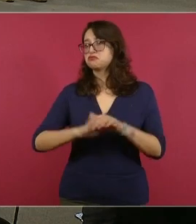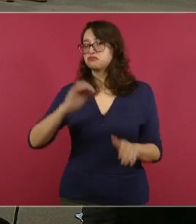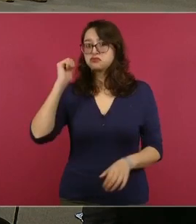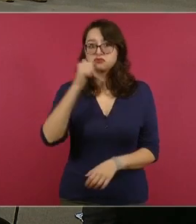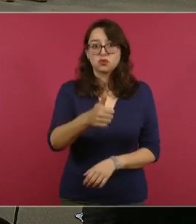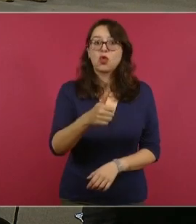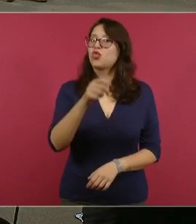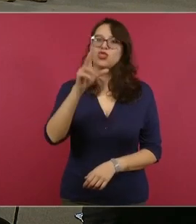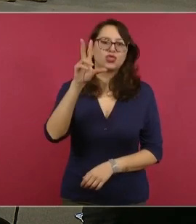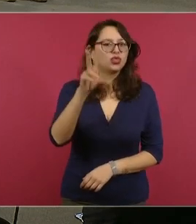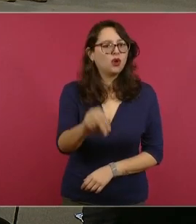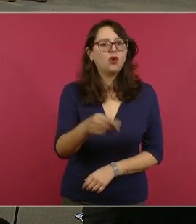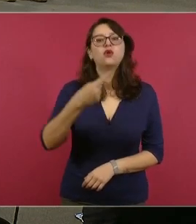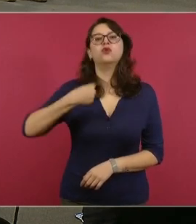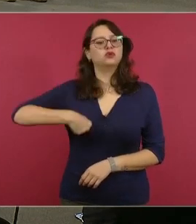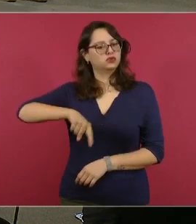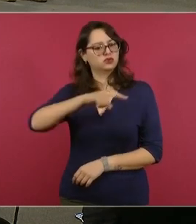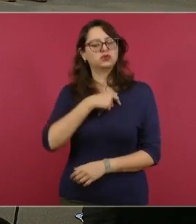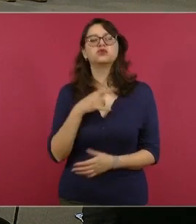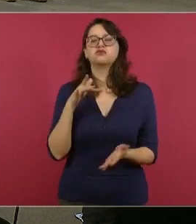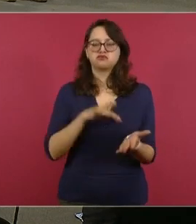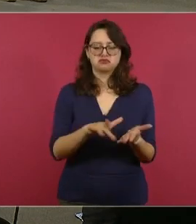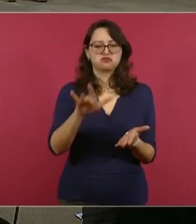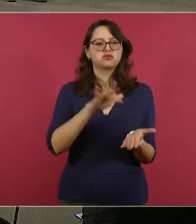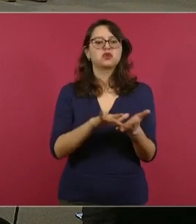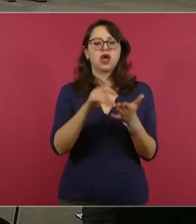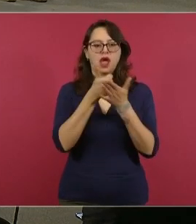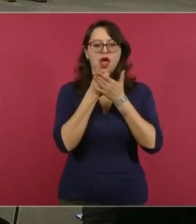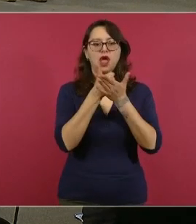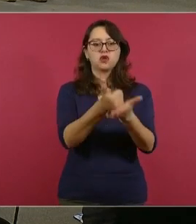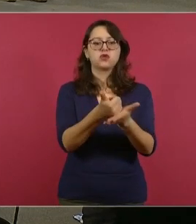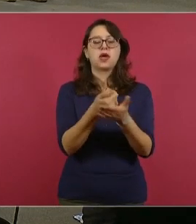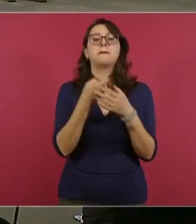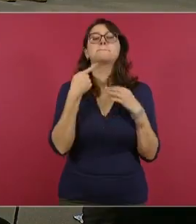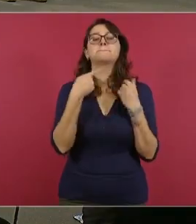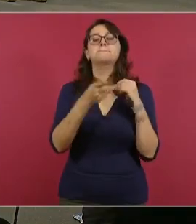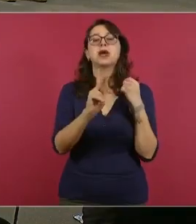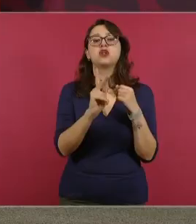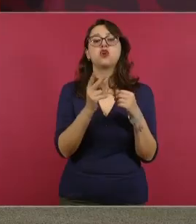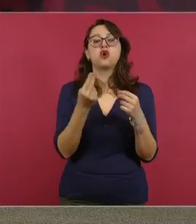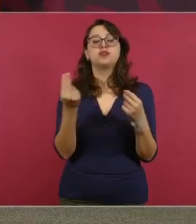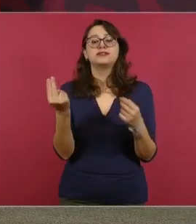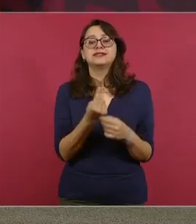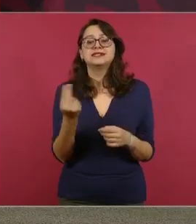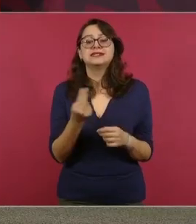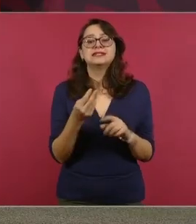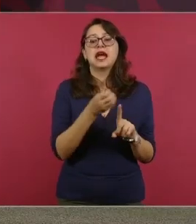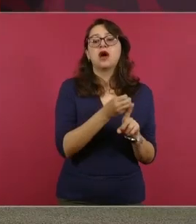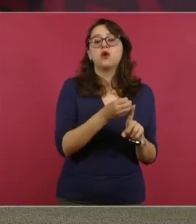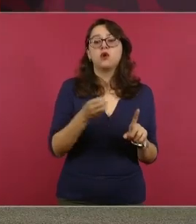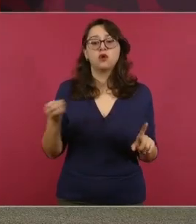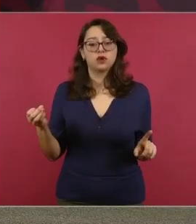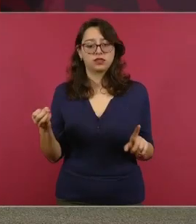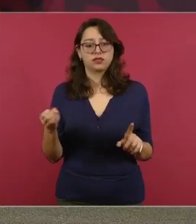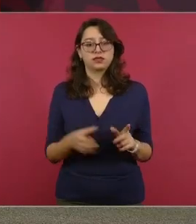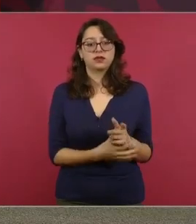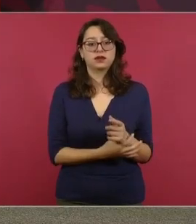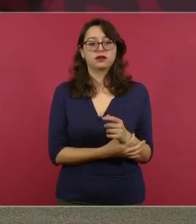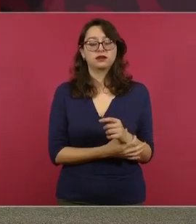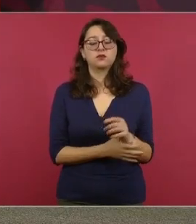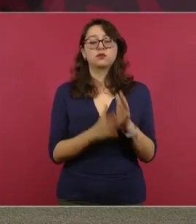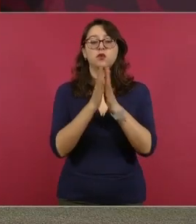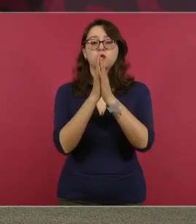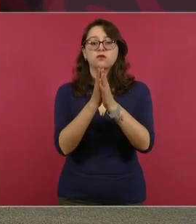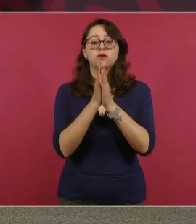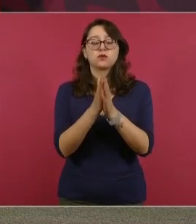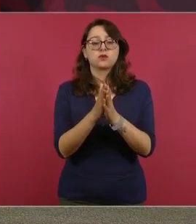apoyo, nada más que todo lo hagamos en orden, que nos ayuden para que